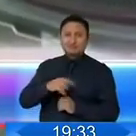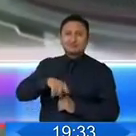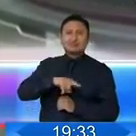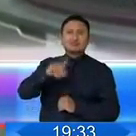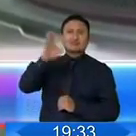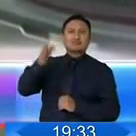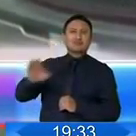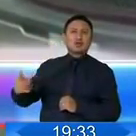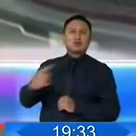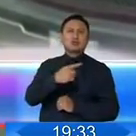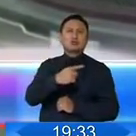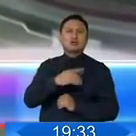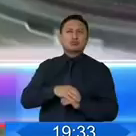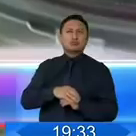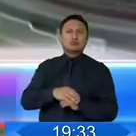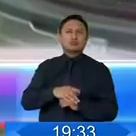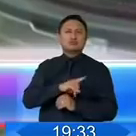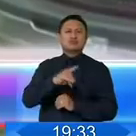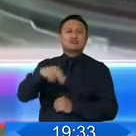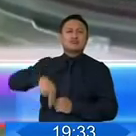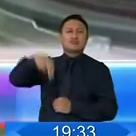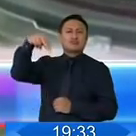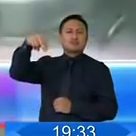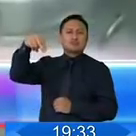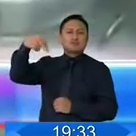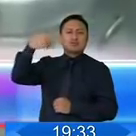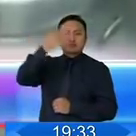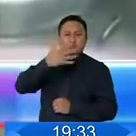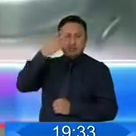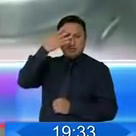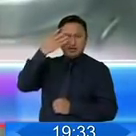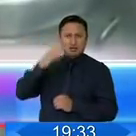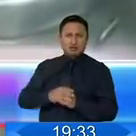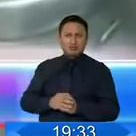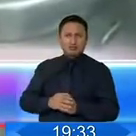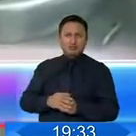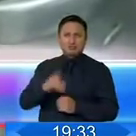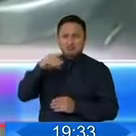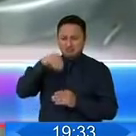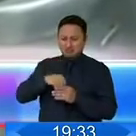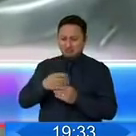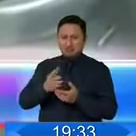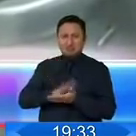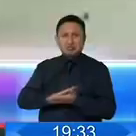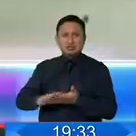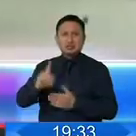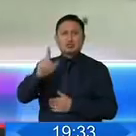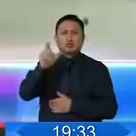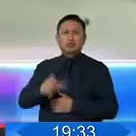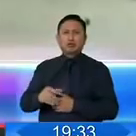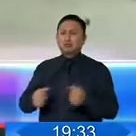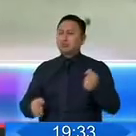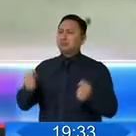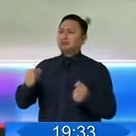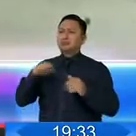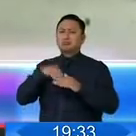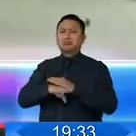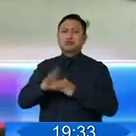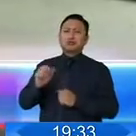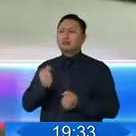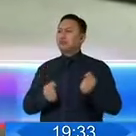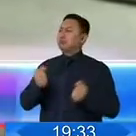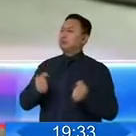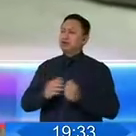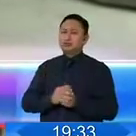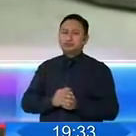una camioneta que arribaba desde la zona norte de la provincia de Esmeraldas, vacía en el interior, solo el conductor, que ingresó a la ciudad.